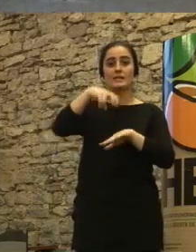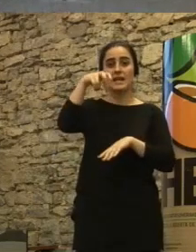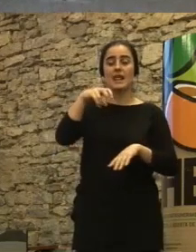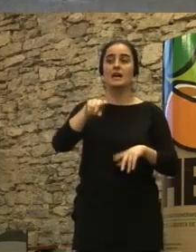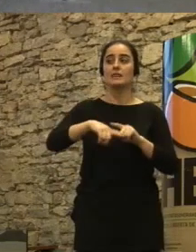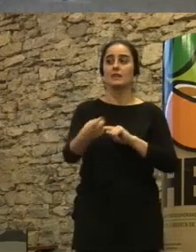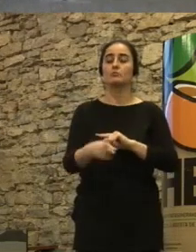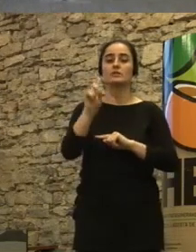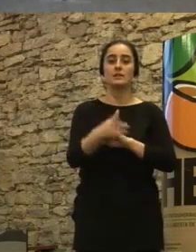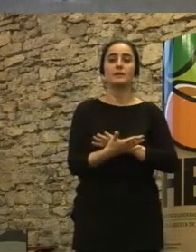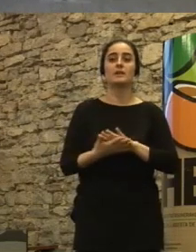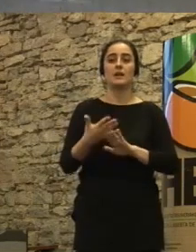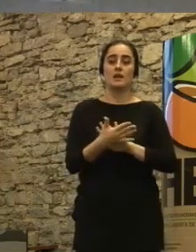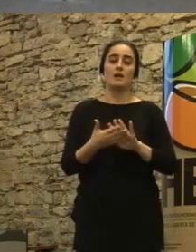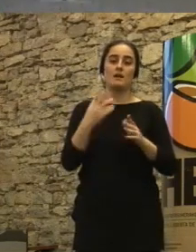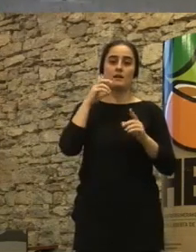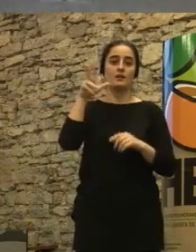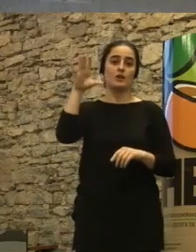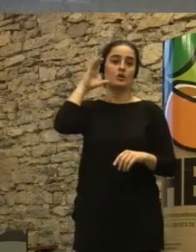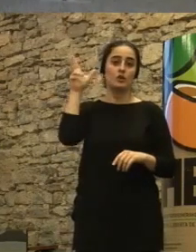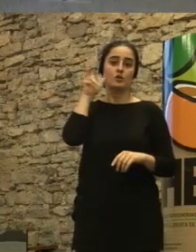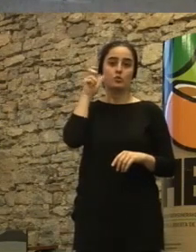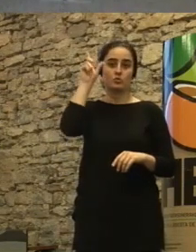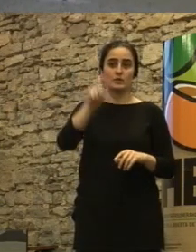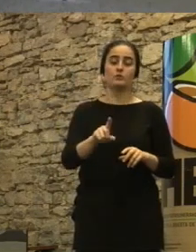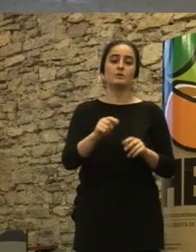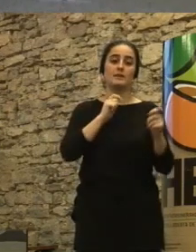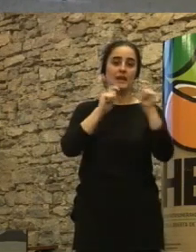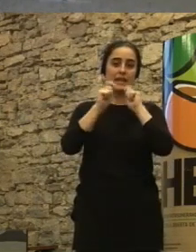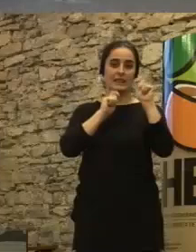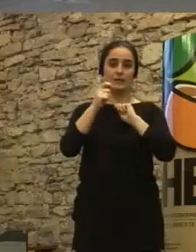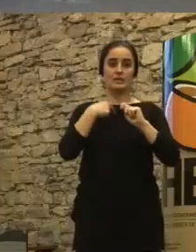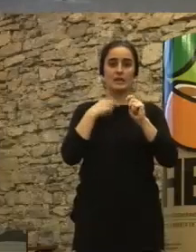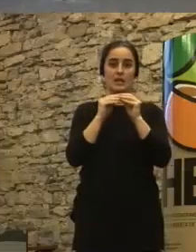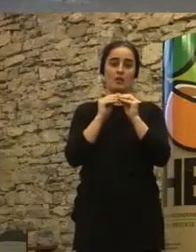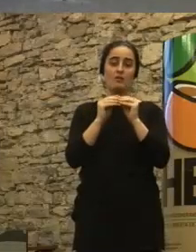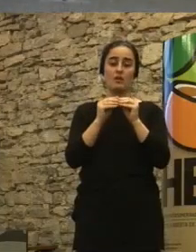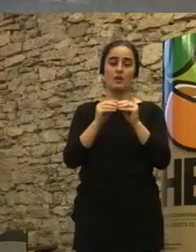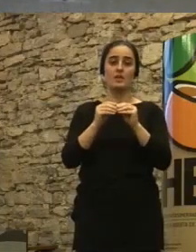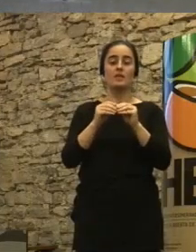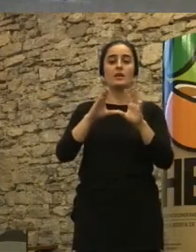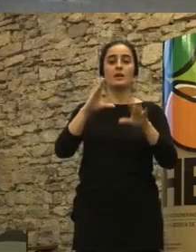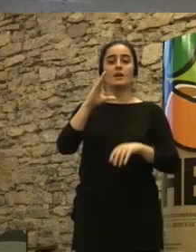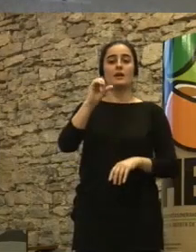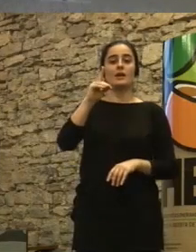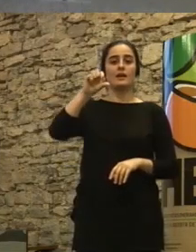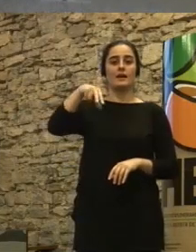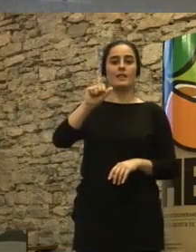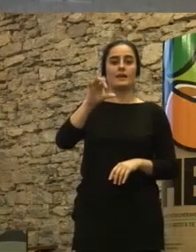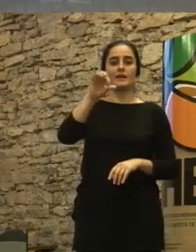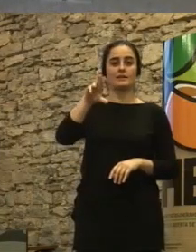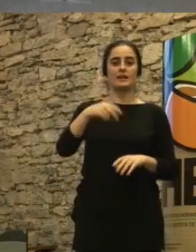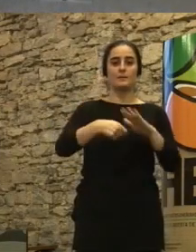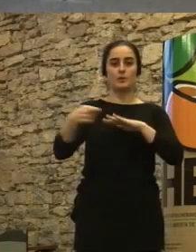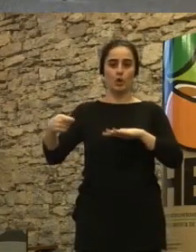luego escucharemos también una entrevista que le realicé en Cadena Ser Vitoria, en la que resumía un poco el proyecto. Vamos primero,